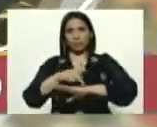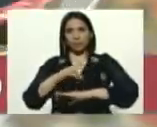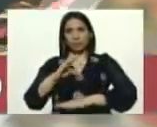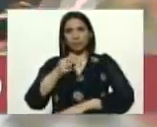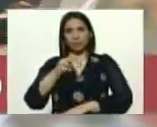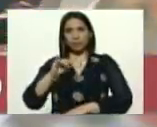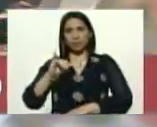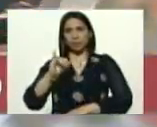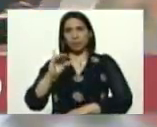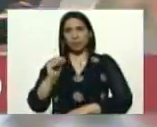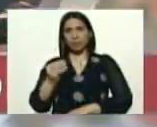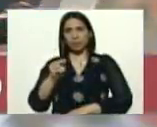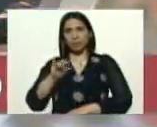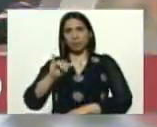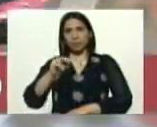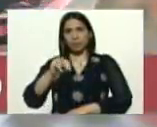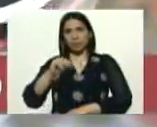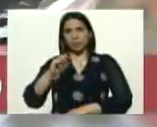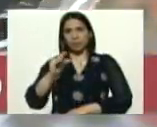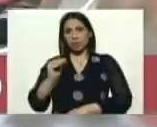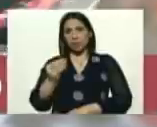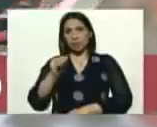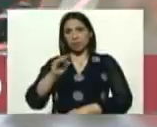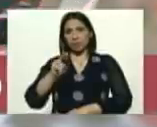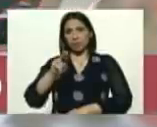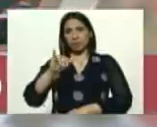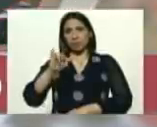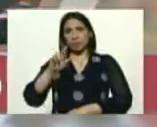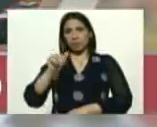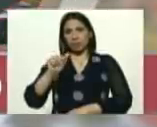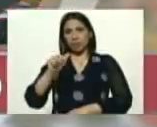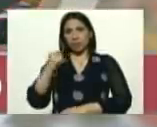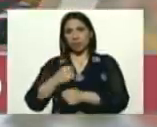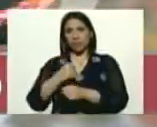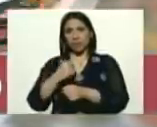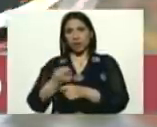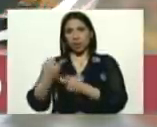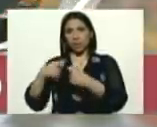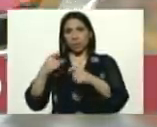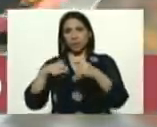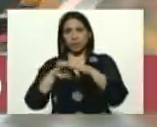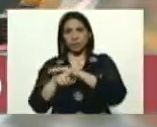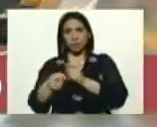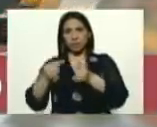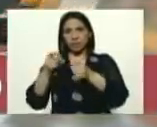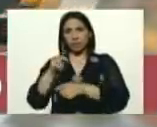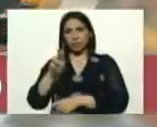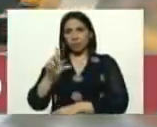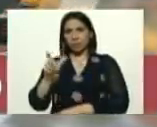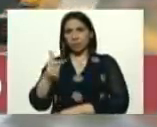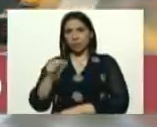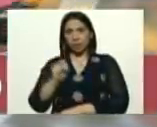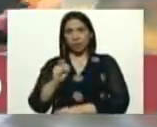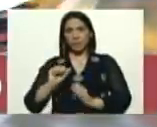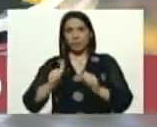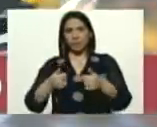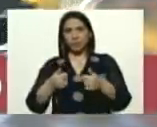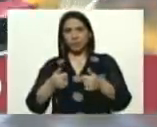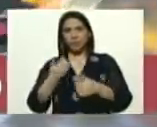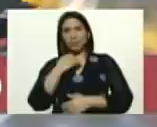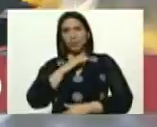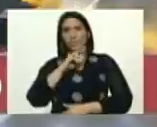Chiquinquirá. Trabajaba como comerciante en el mercado de las pulgas. Inició su enfermedad el 20 de